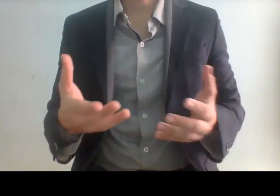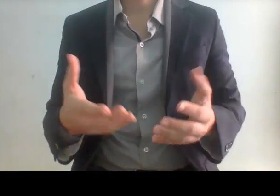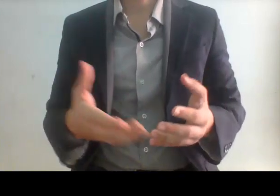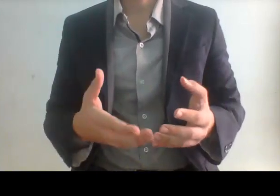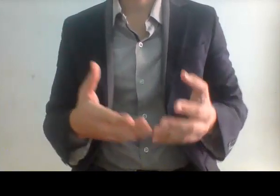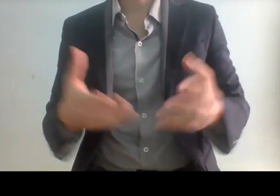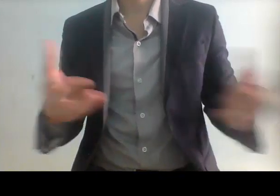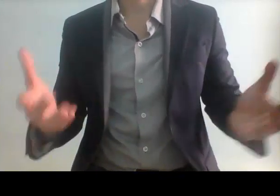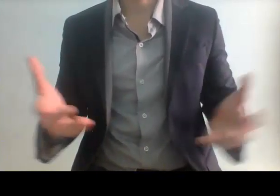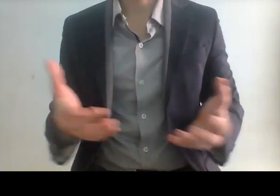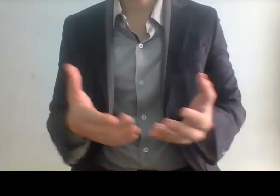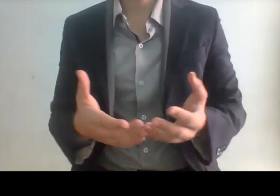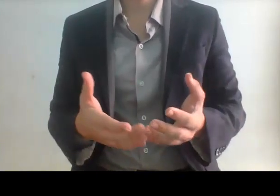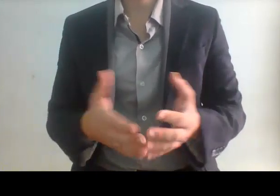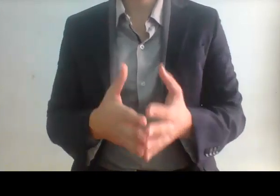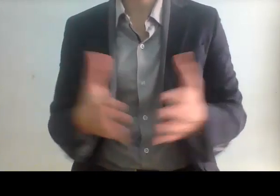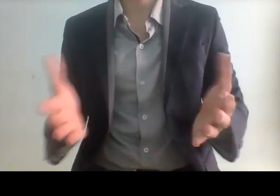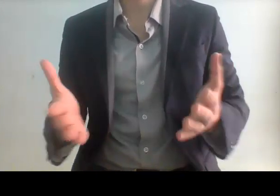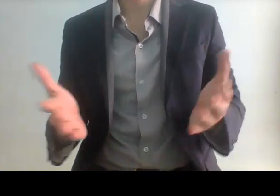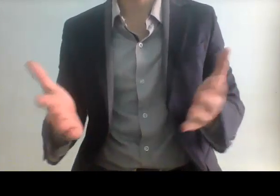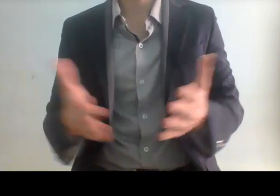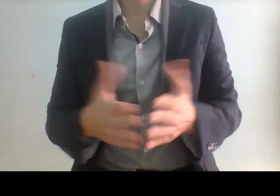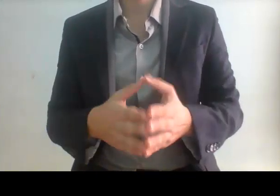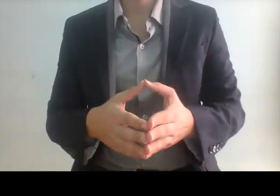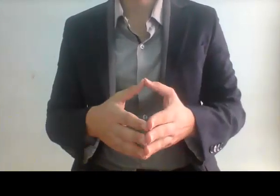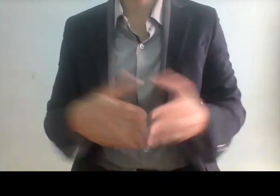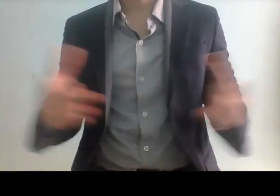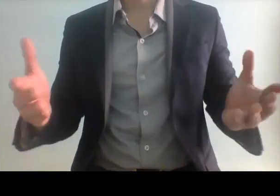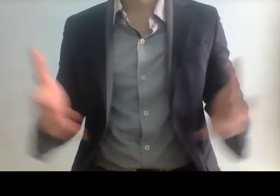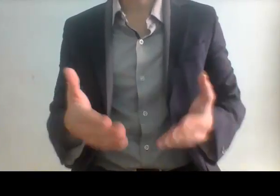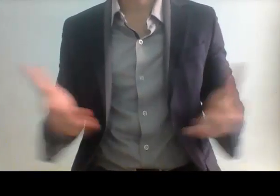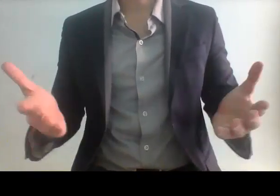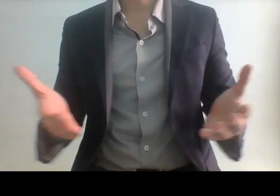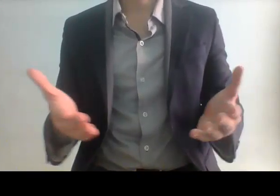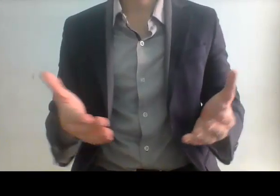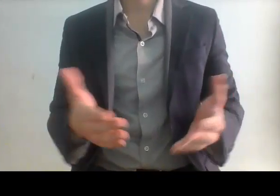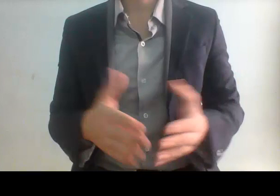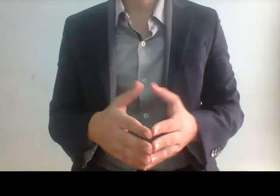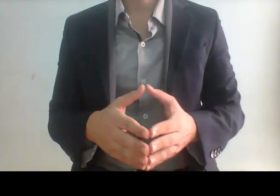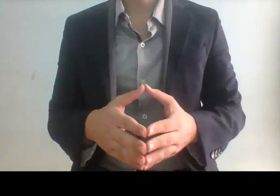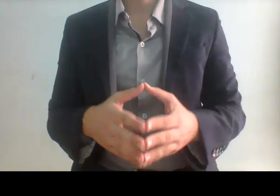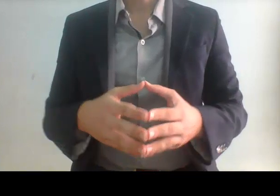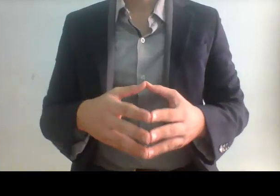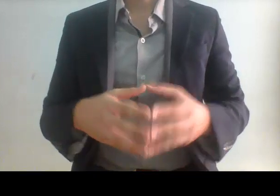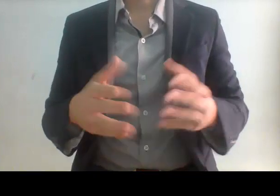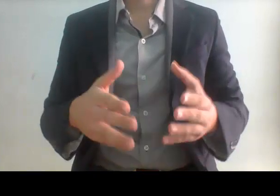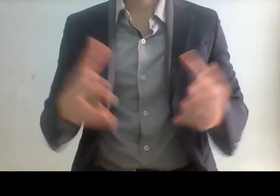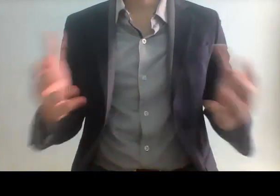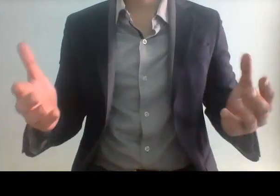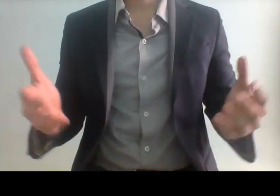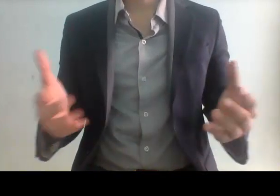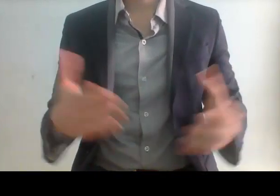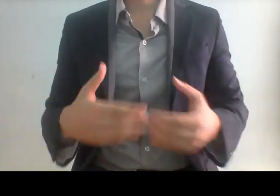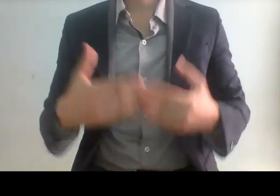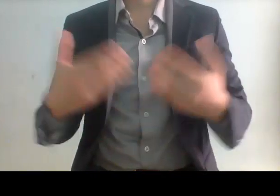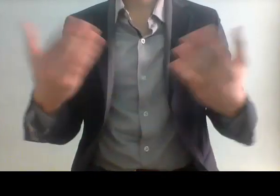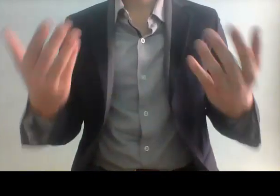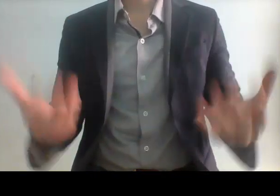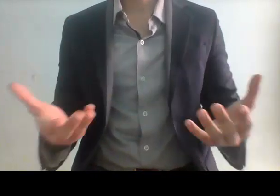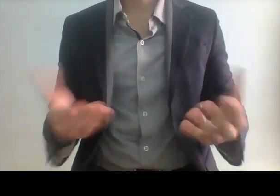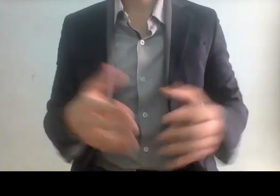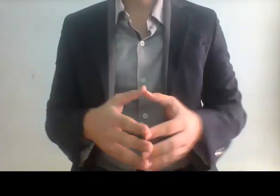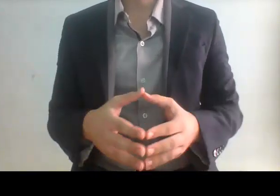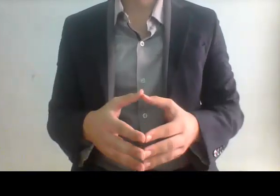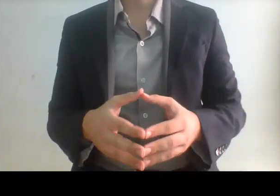permite comer. Y pues que frenarles esto y decirle, no, pues no van a comer nada hoy, pues también eso acaba con la vida de las personas. Y esto no solamente lo digo yo, sino